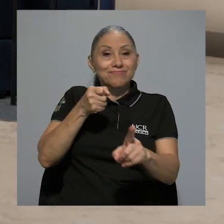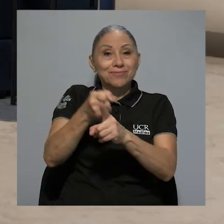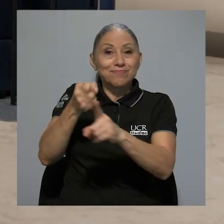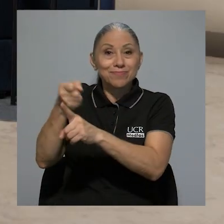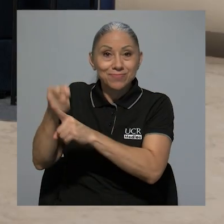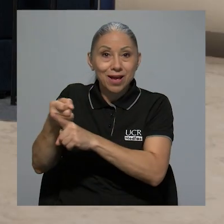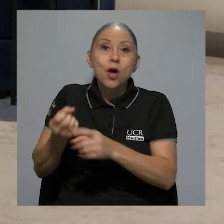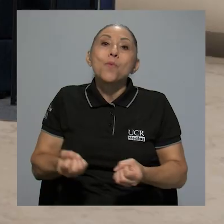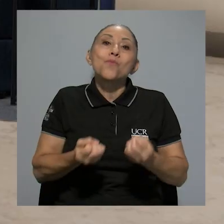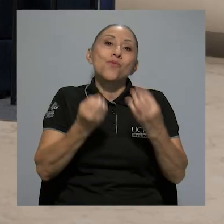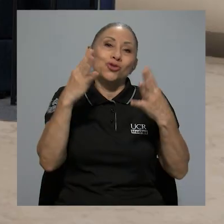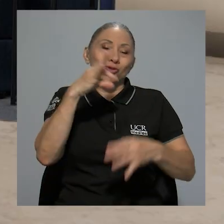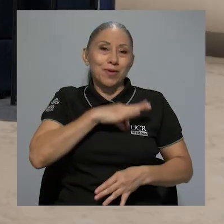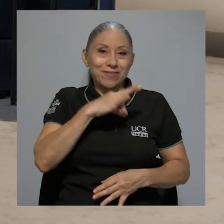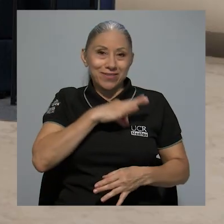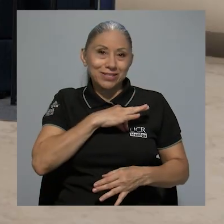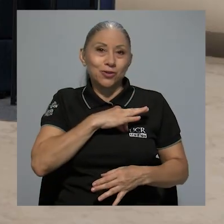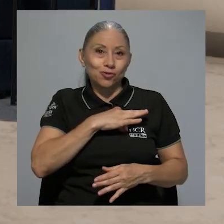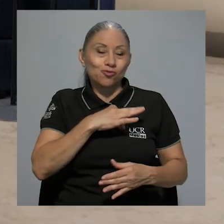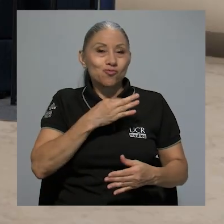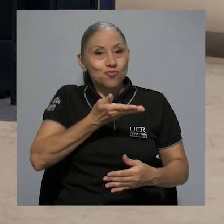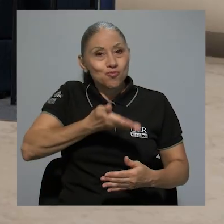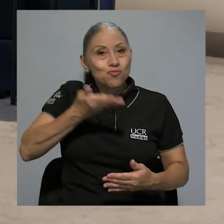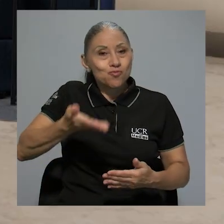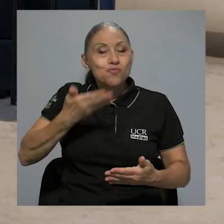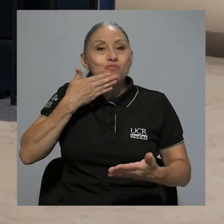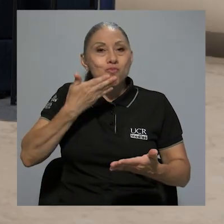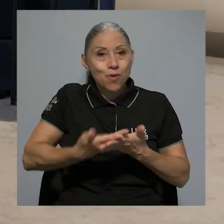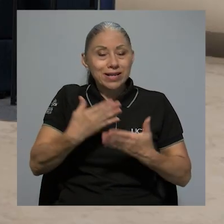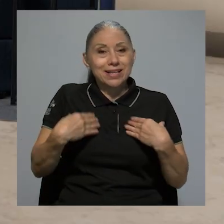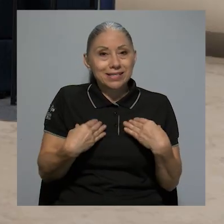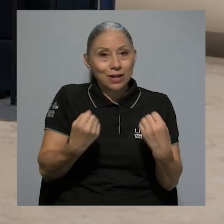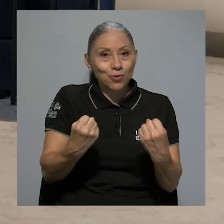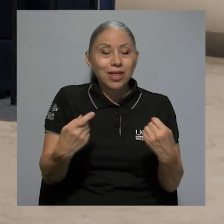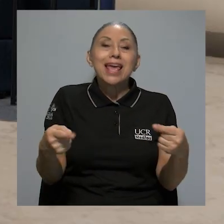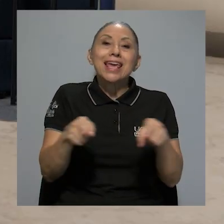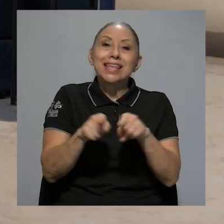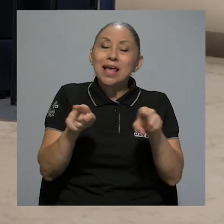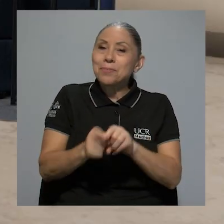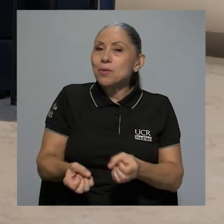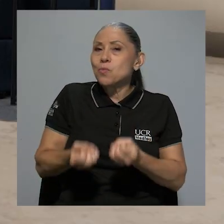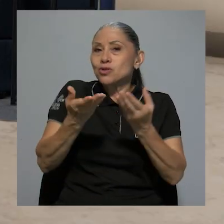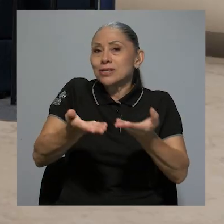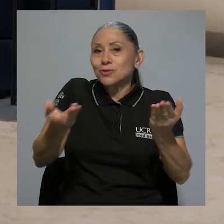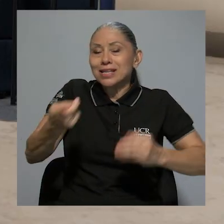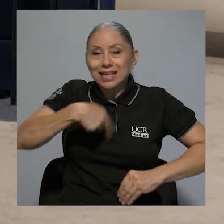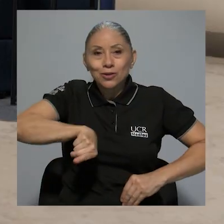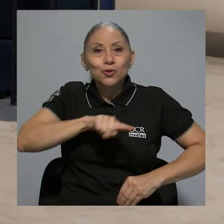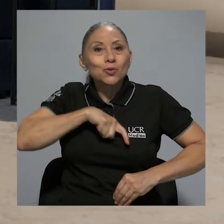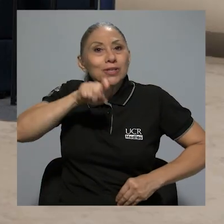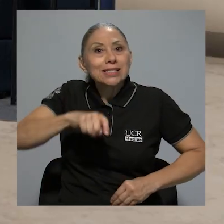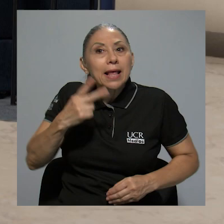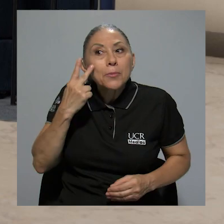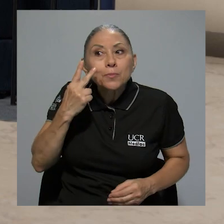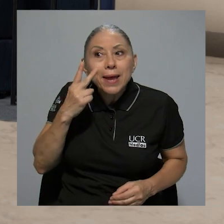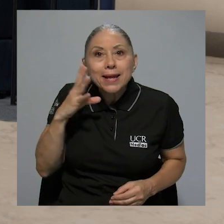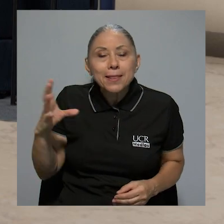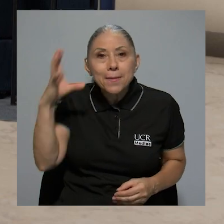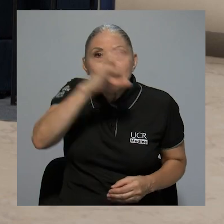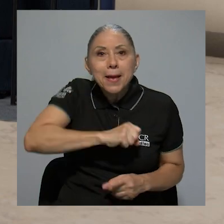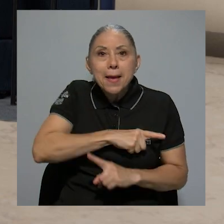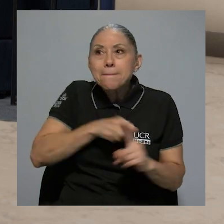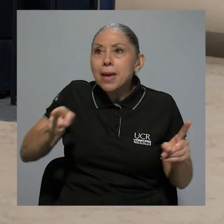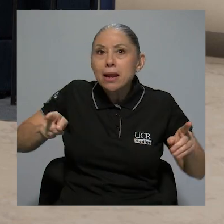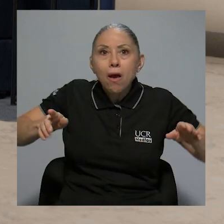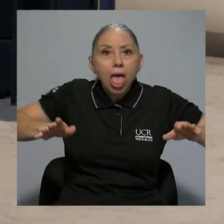muchos beneficios en la salud y también muchas consecuencias que necesitamos ver, y no hay datos